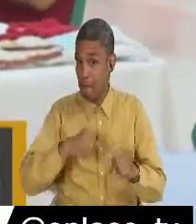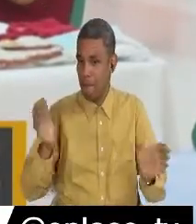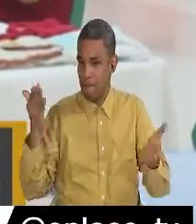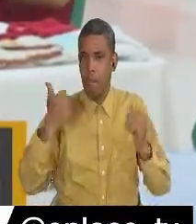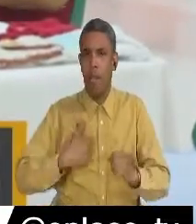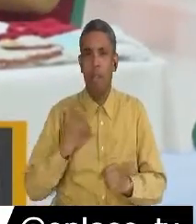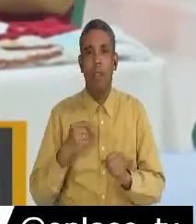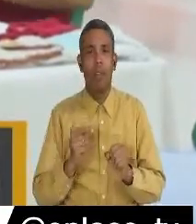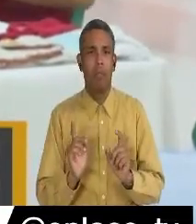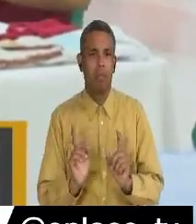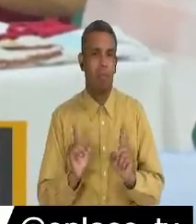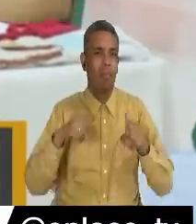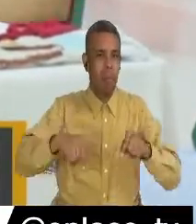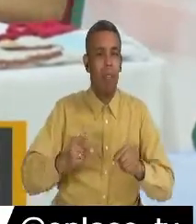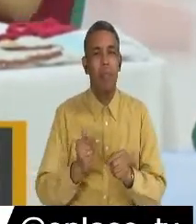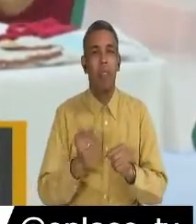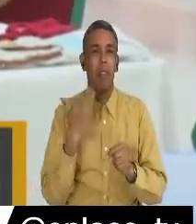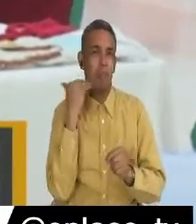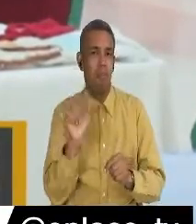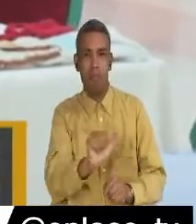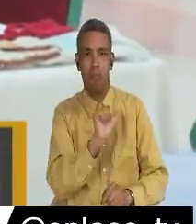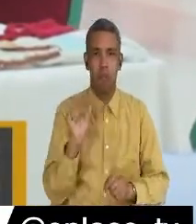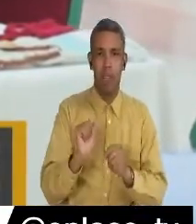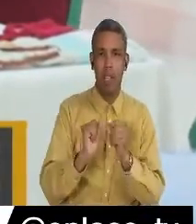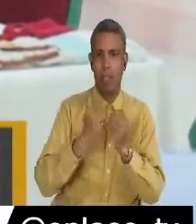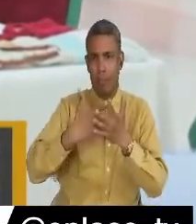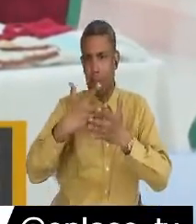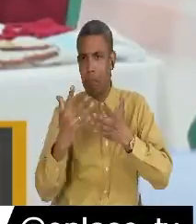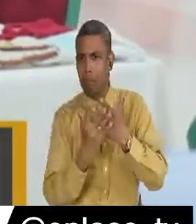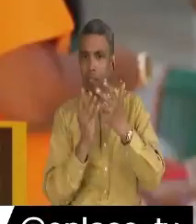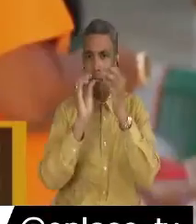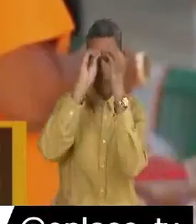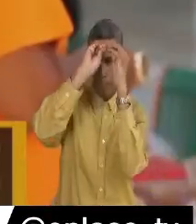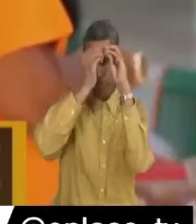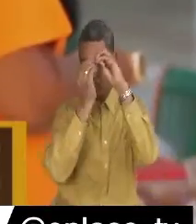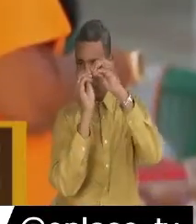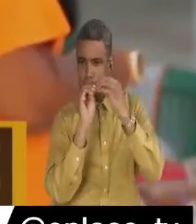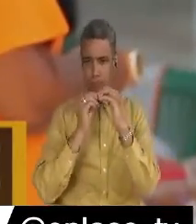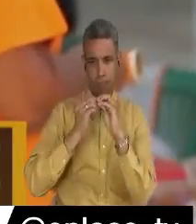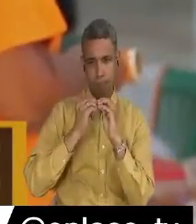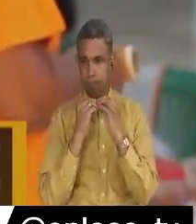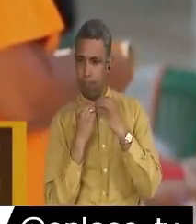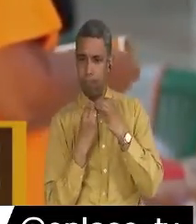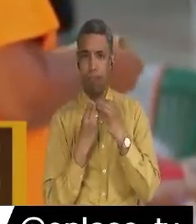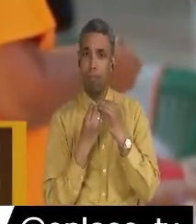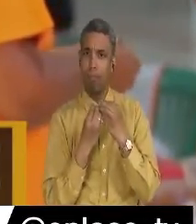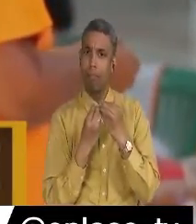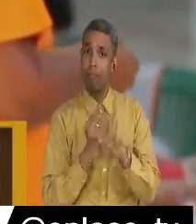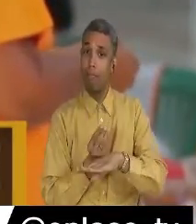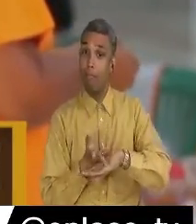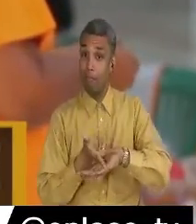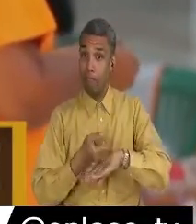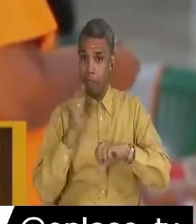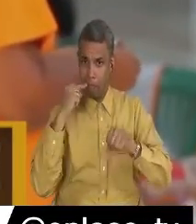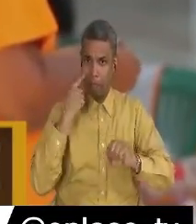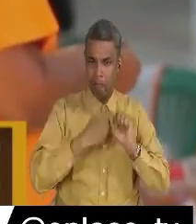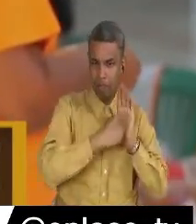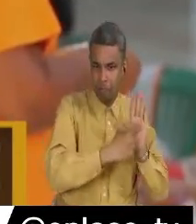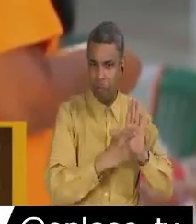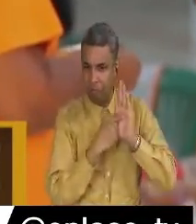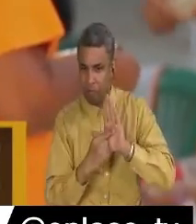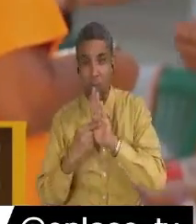artesanas quienes se mostraron complacidas con esta oportunidad que les brinda el gobierno local para poder no solo exponer sus productos, sino también